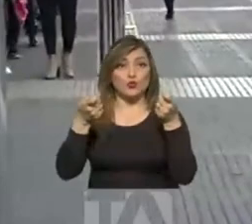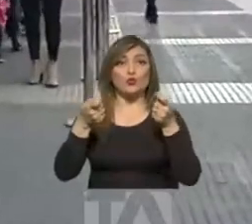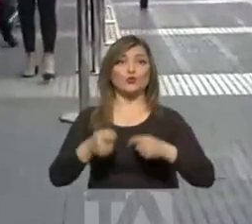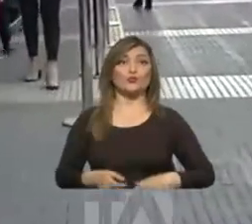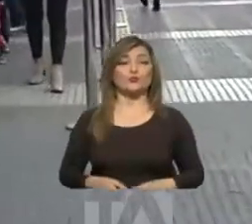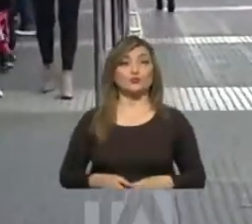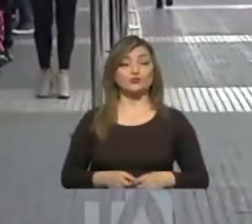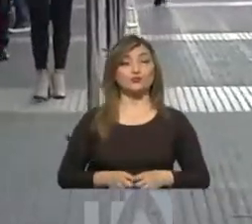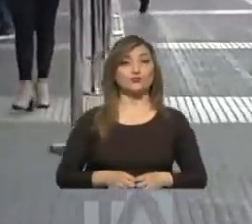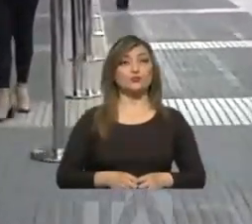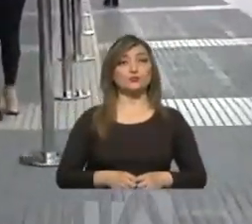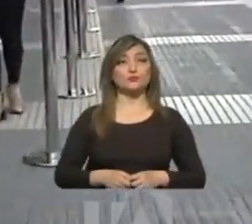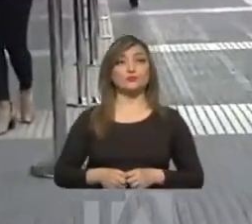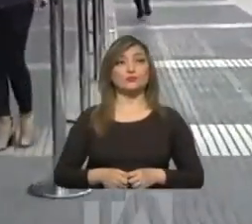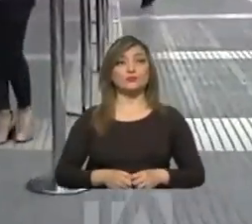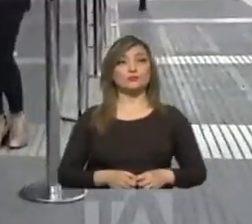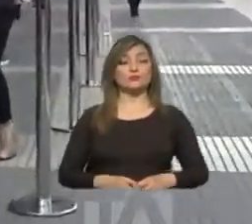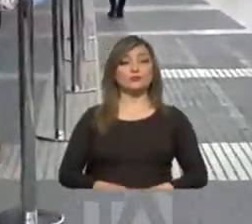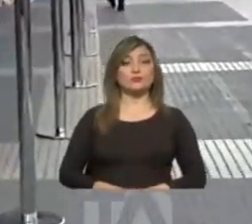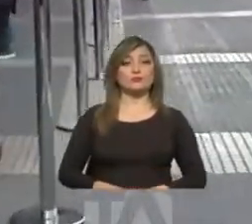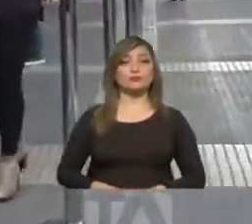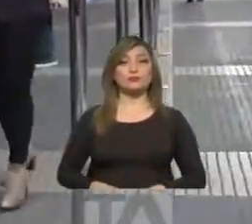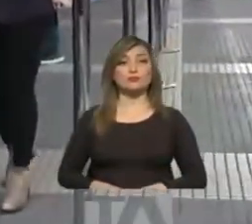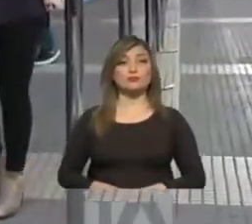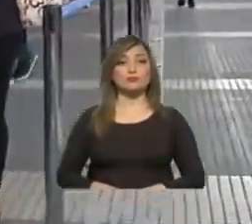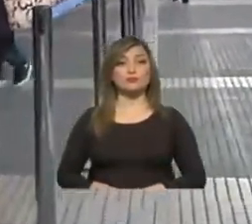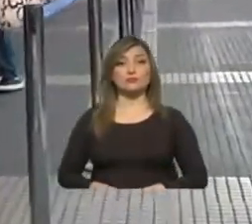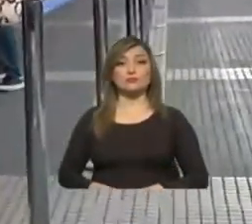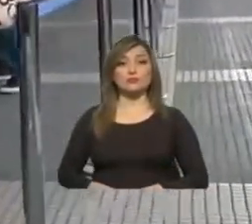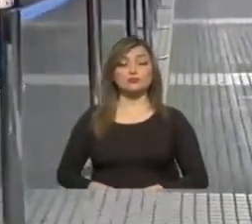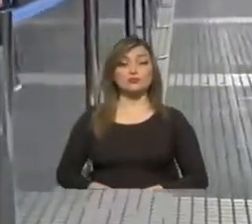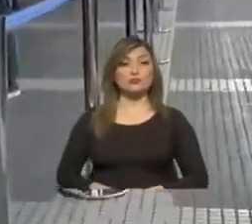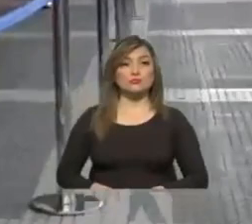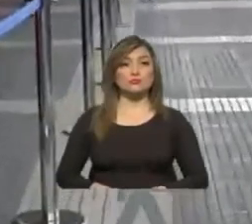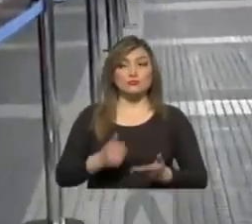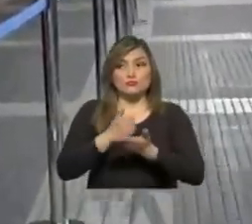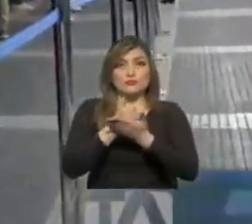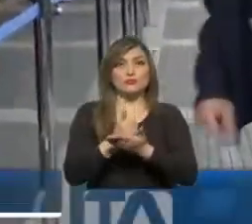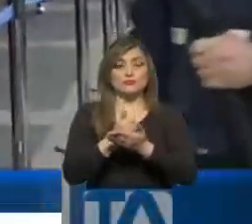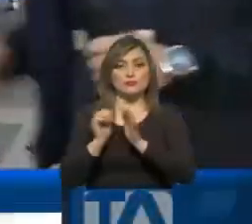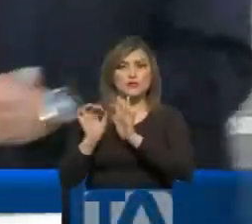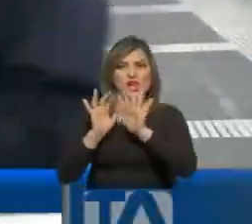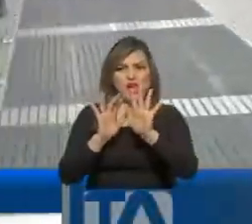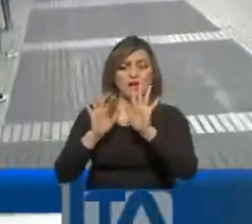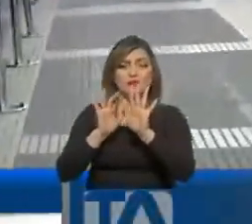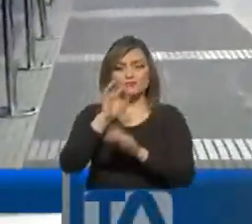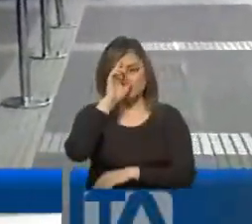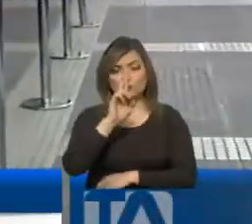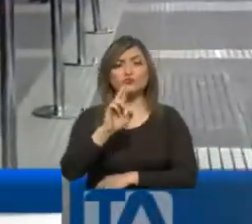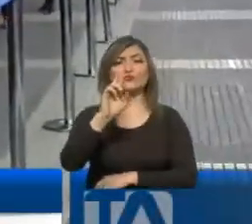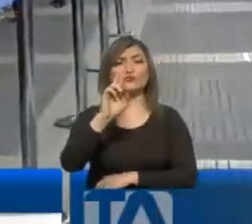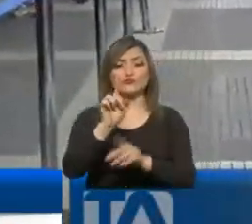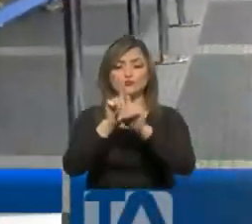exteriores, resguardando la seguridad de los ciudadanos, ayudando también a que no se generen aglomeraciones y que se respete